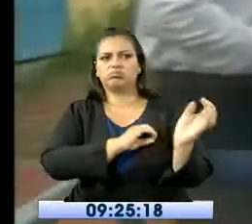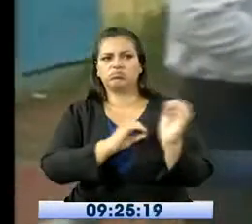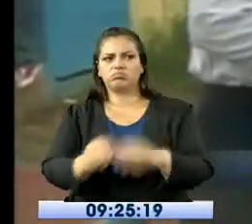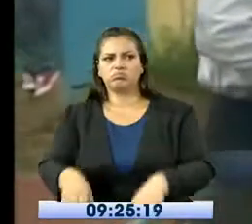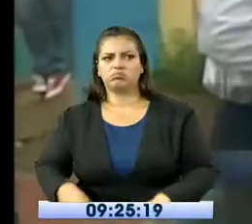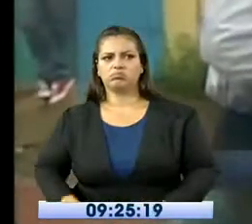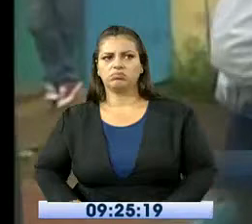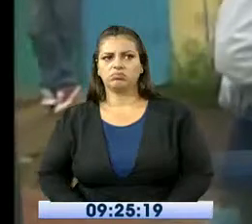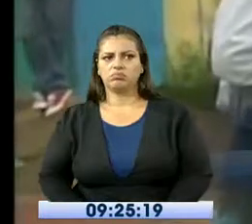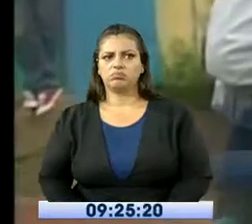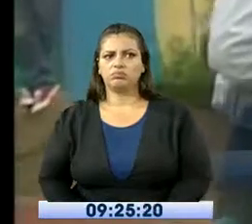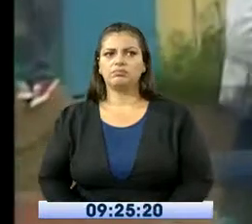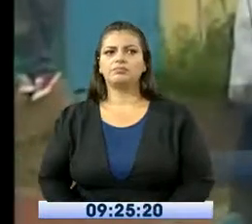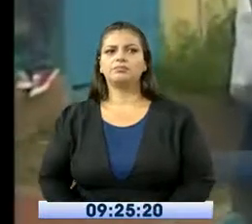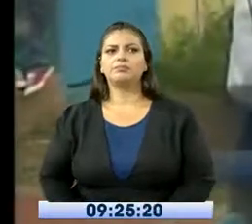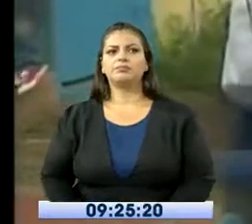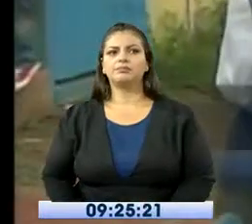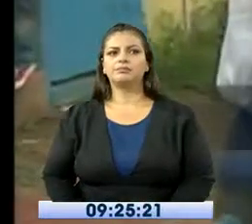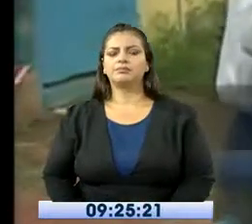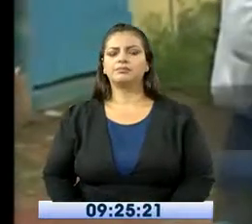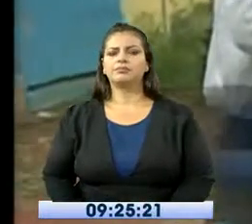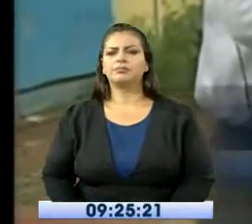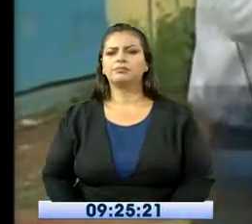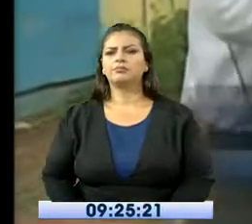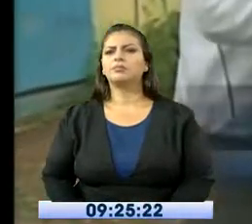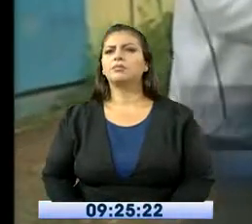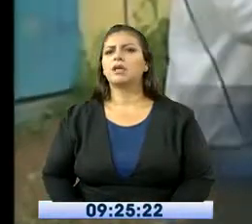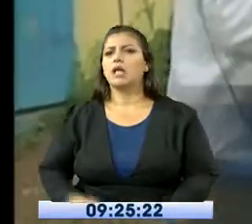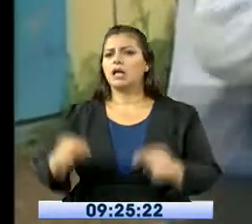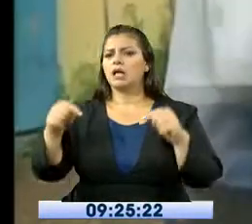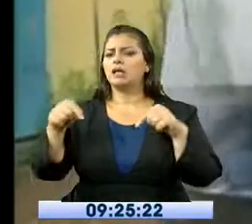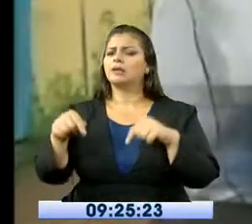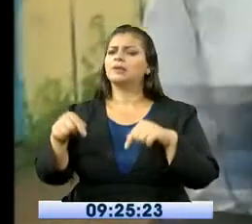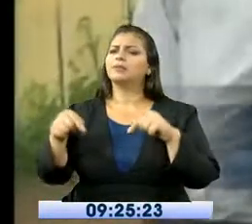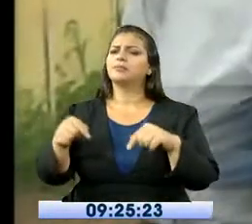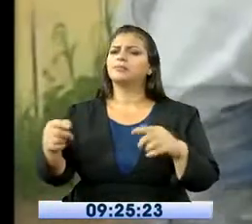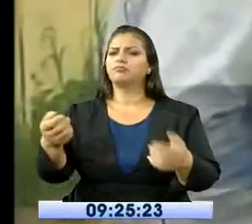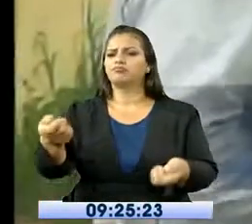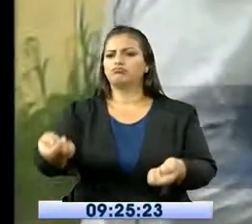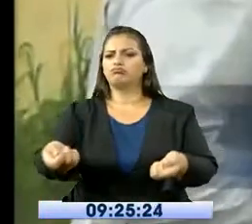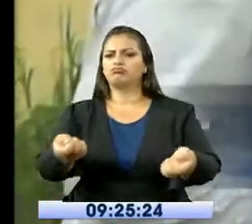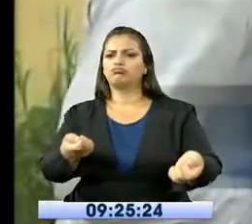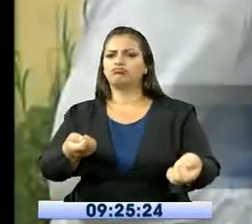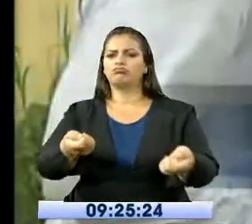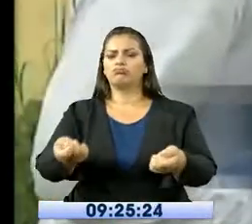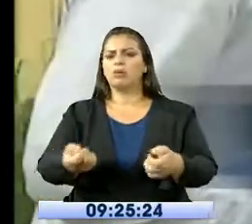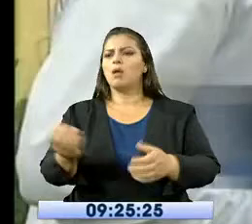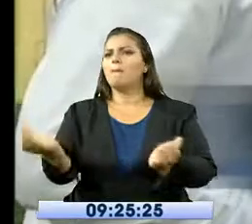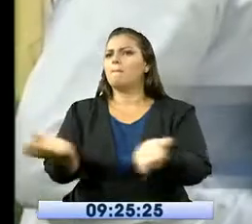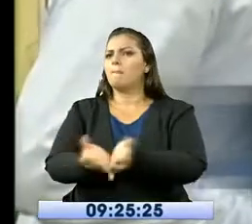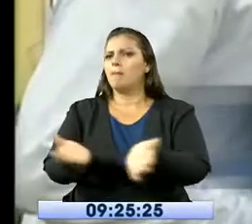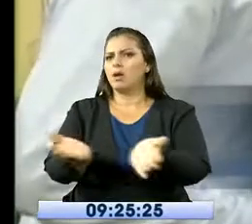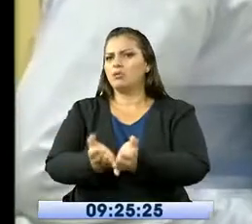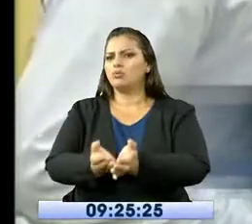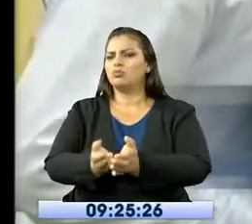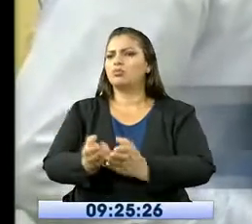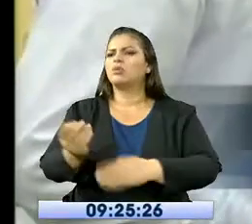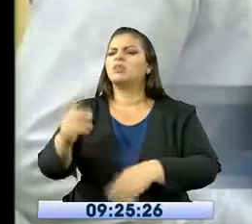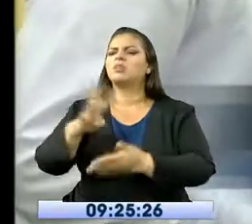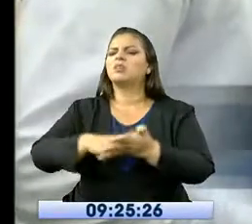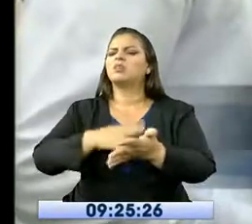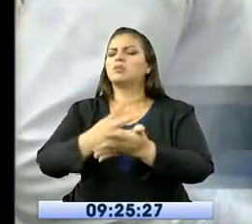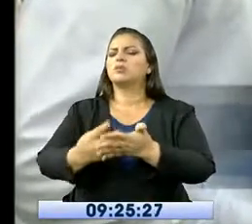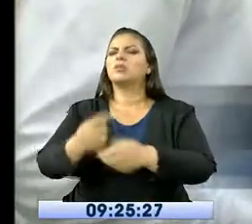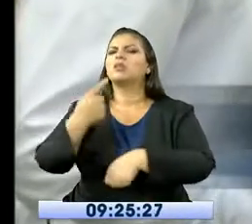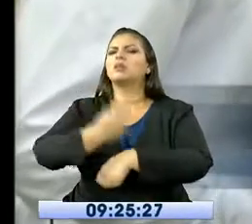acá en el estero? ¿Cuáles son los días en los que circula por aquí el camión recolector? El carro pasa martes,